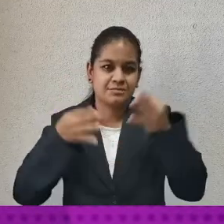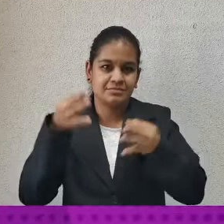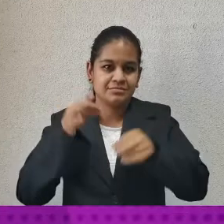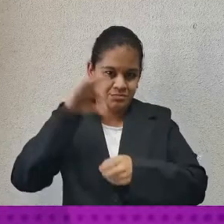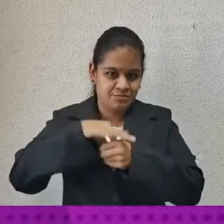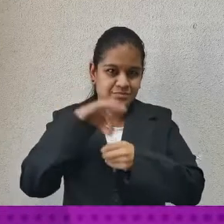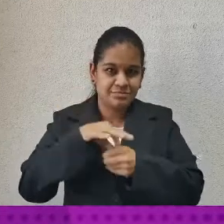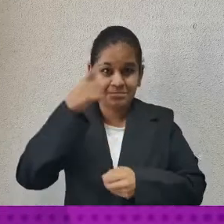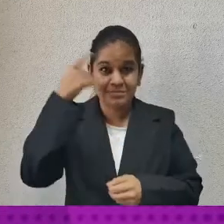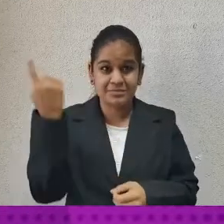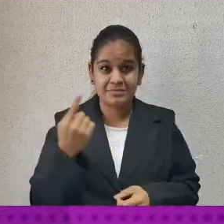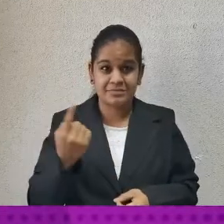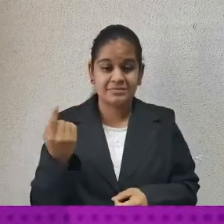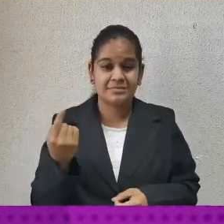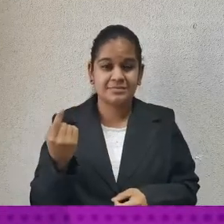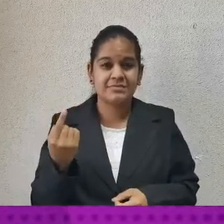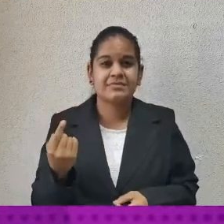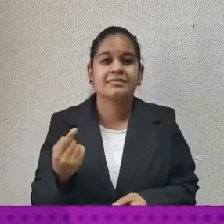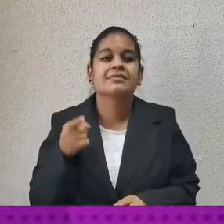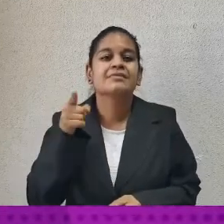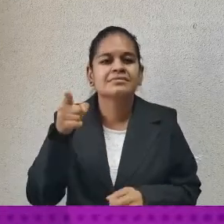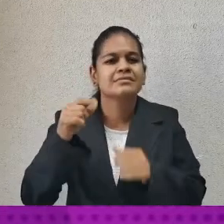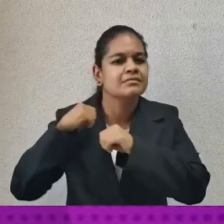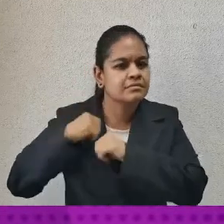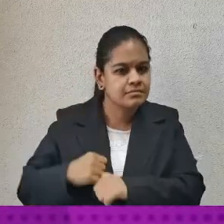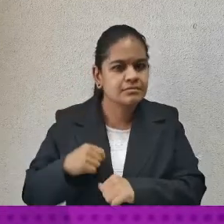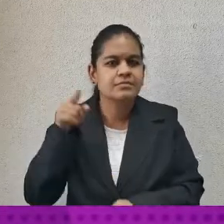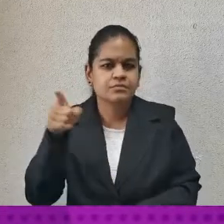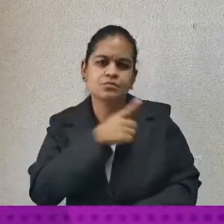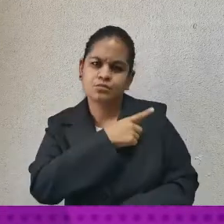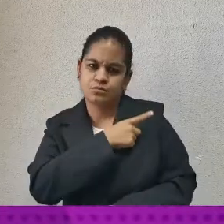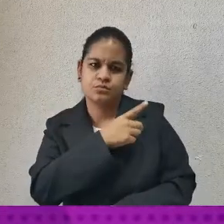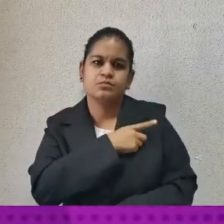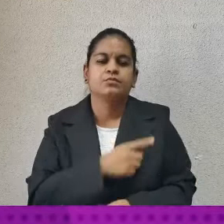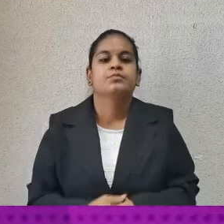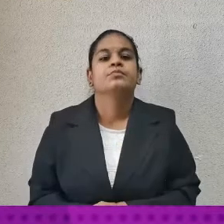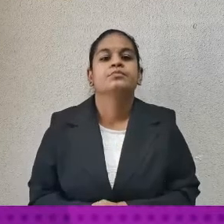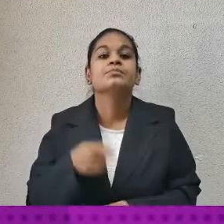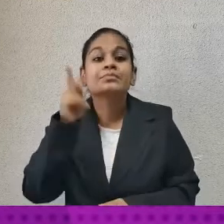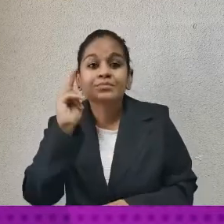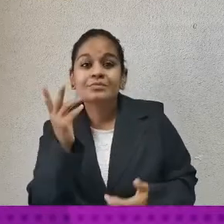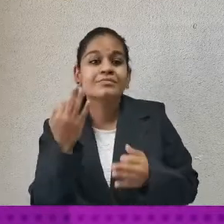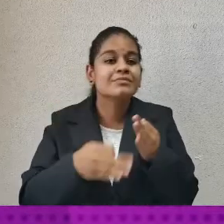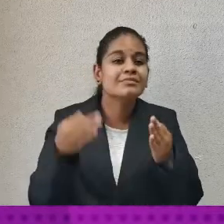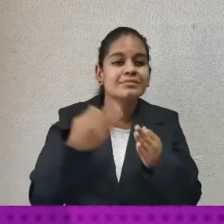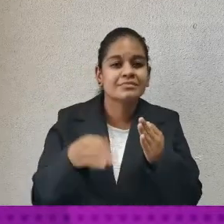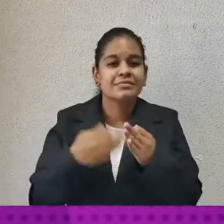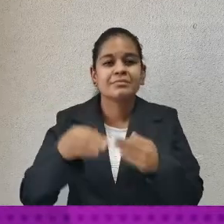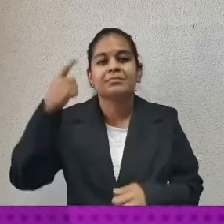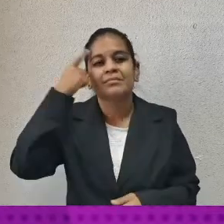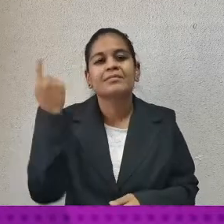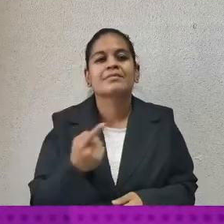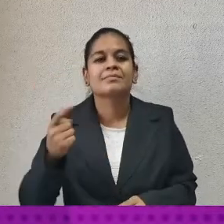electoral como un órgano, una suerte de órgano con cierta autonomía, pero que no tenía las condiciones